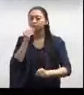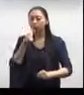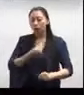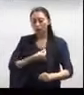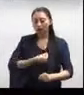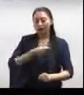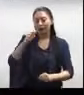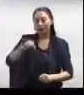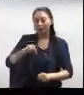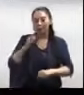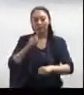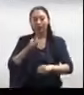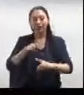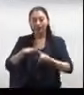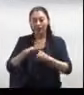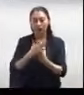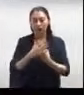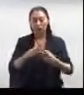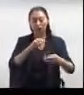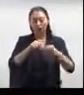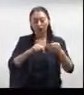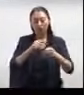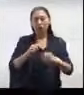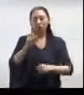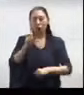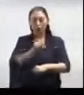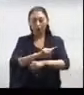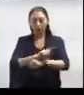en familia. Por favor, un minuto de silencio.